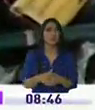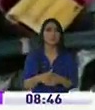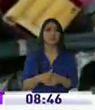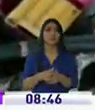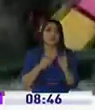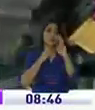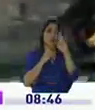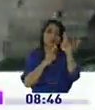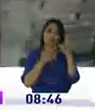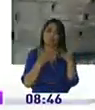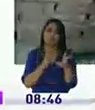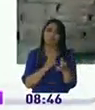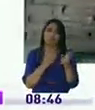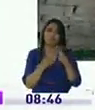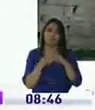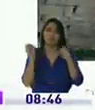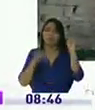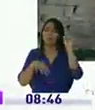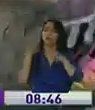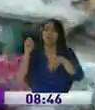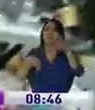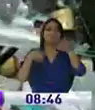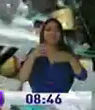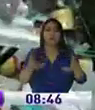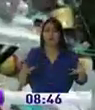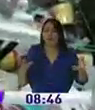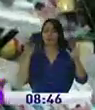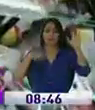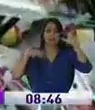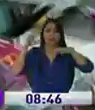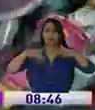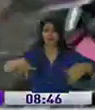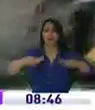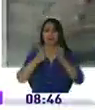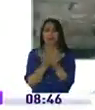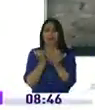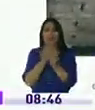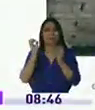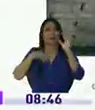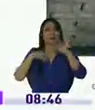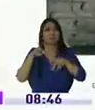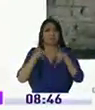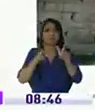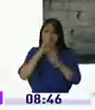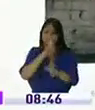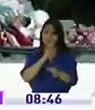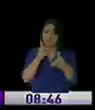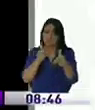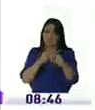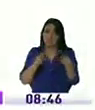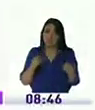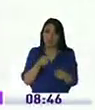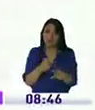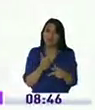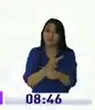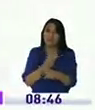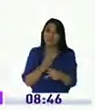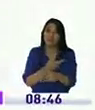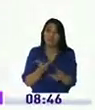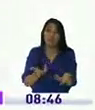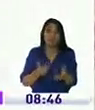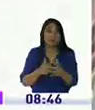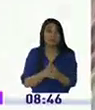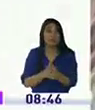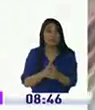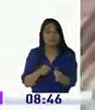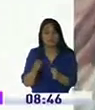A veces de los vecinos también. Mira. ¿Cómo van a bueno, hacer además, eso? Mira todos todos mira tienen derecho a vivir de forma digna, ¿no? Sí, claro, además, pero mientras, eso es peligrosísimo. No, mientras no afectes al de al